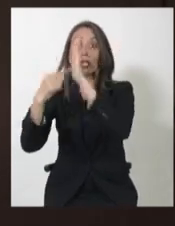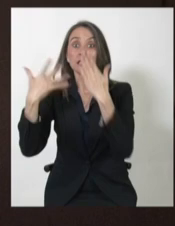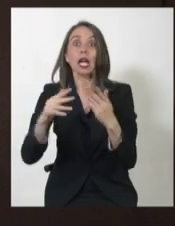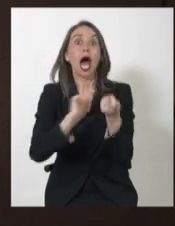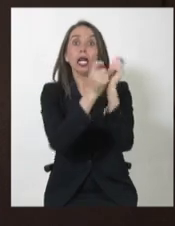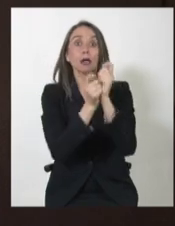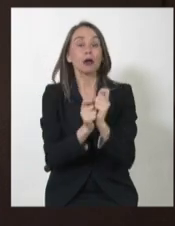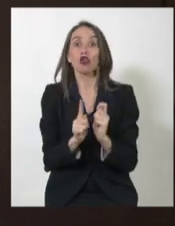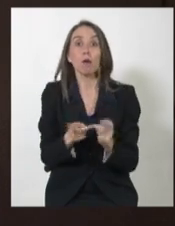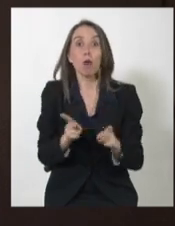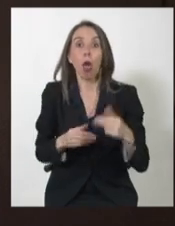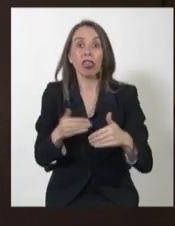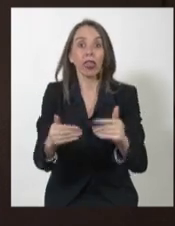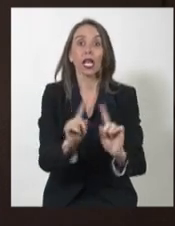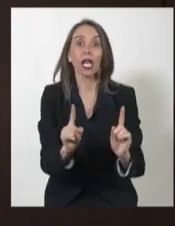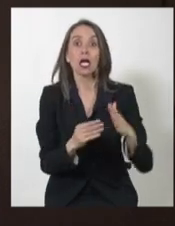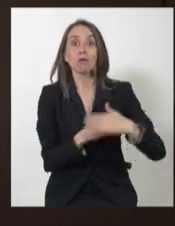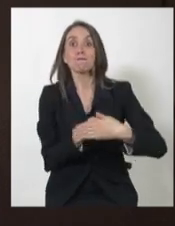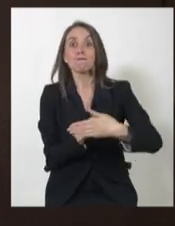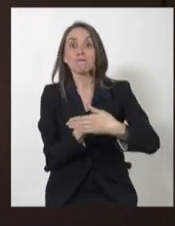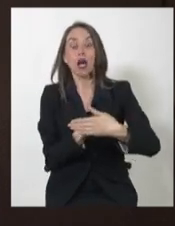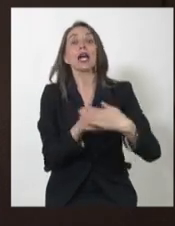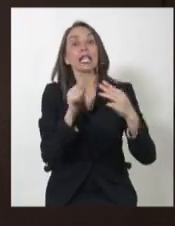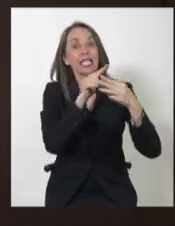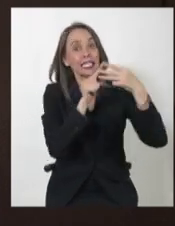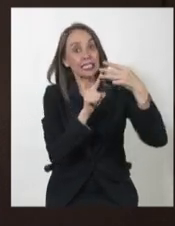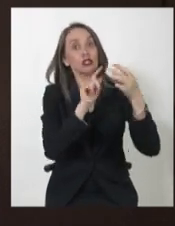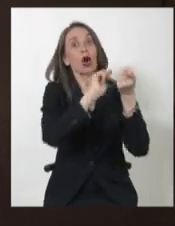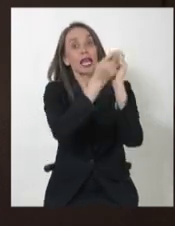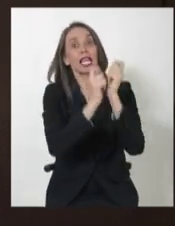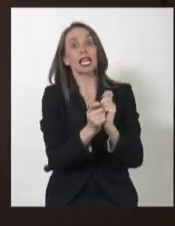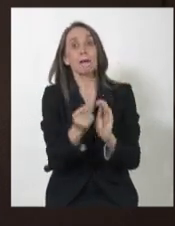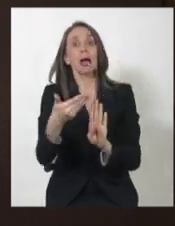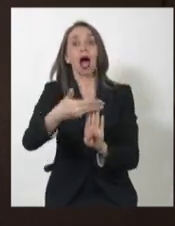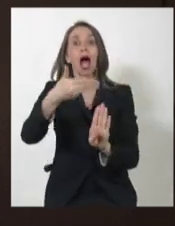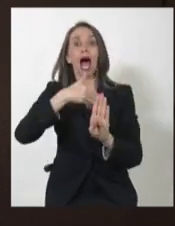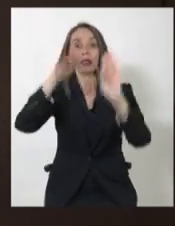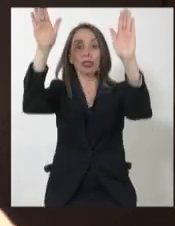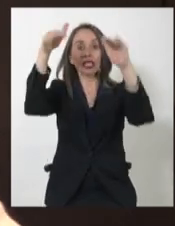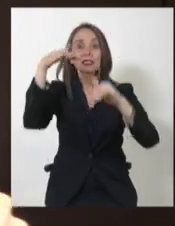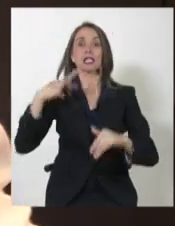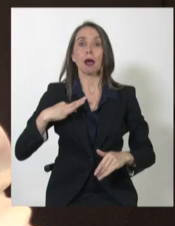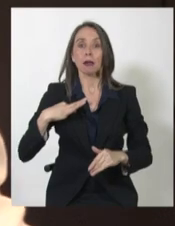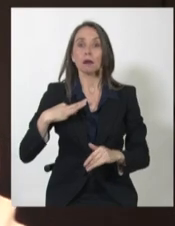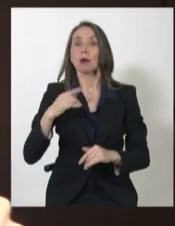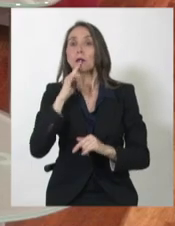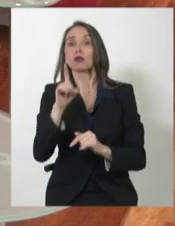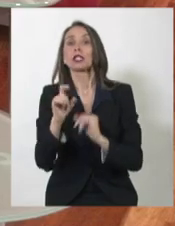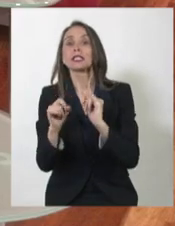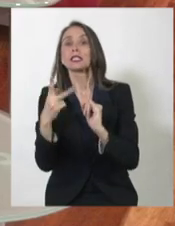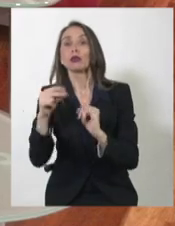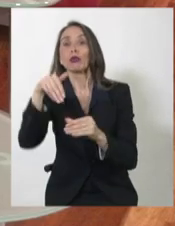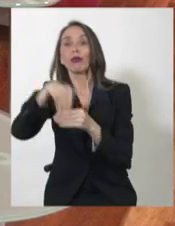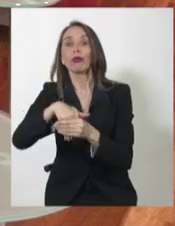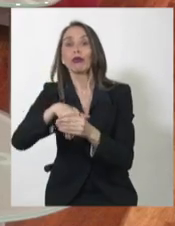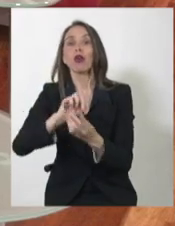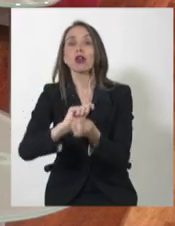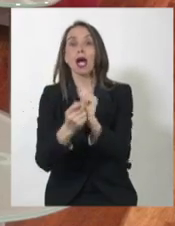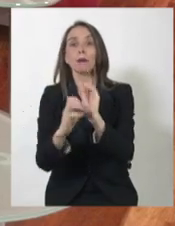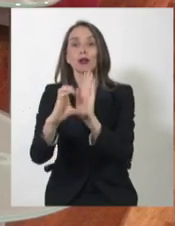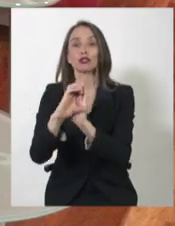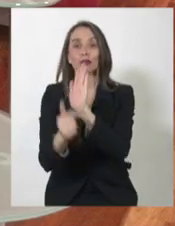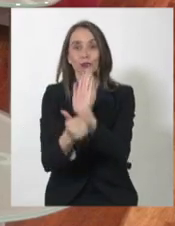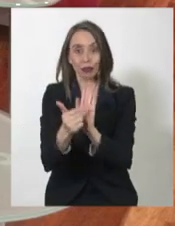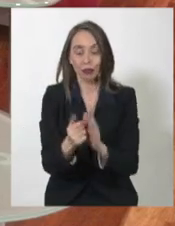nos permiten actuar van a tener que ser reformadas antes de la convocatoria a plebiscito. Bien, los